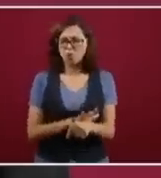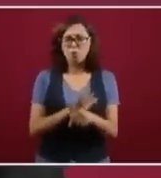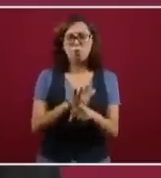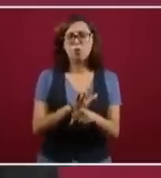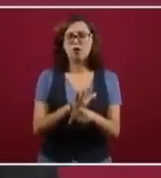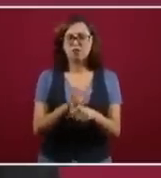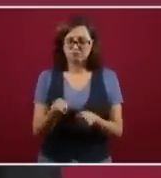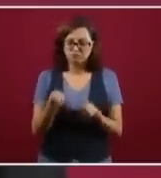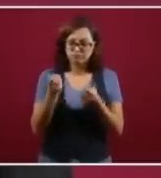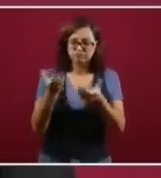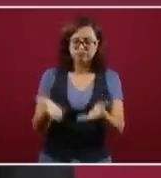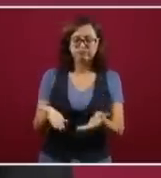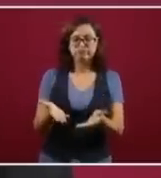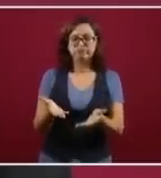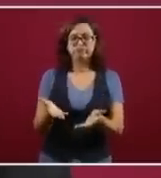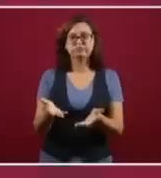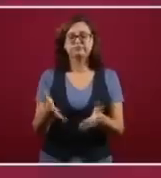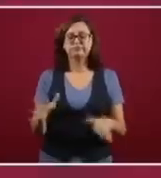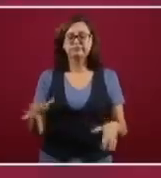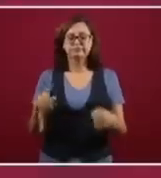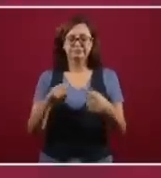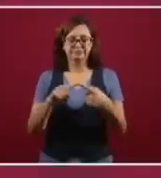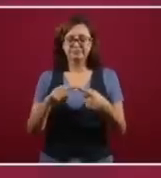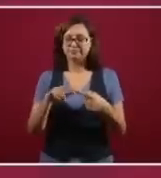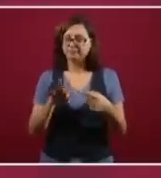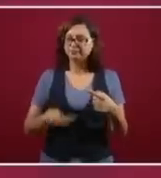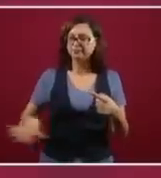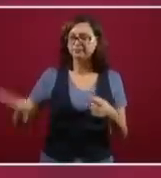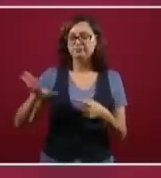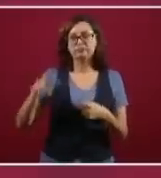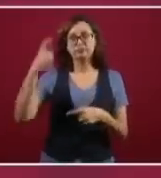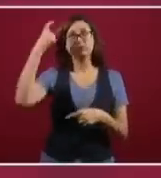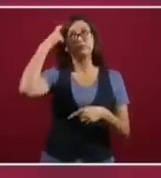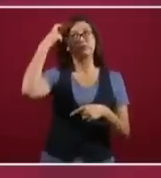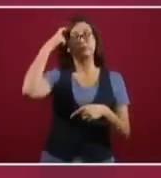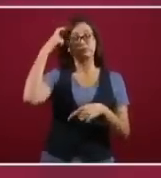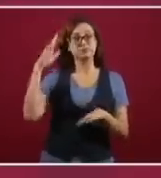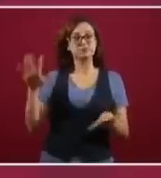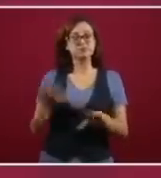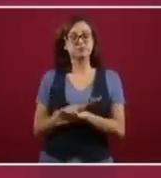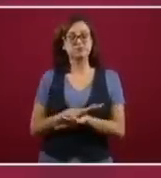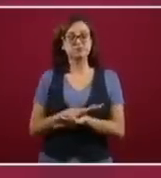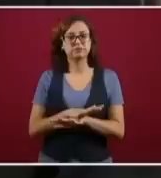un cambio de mentalidad donde